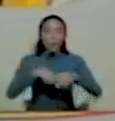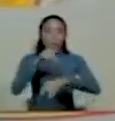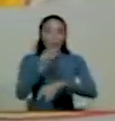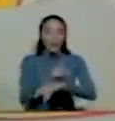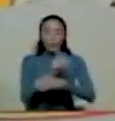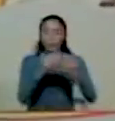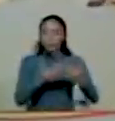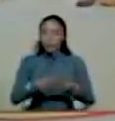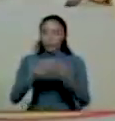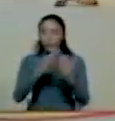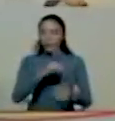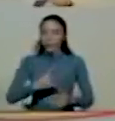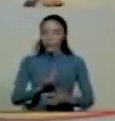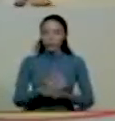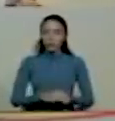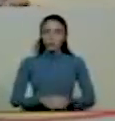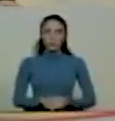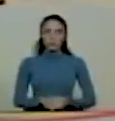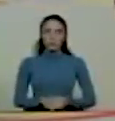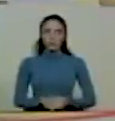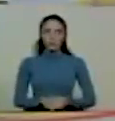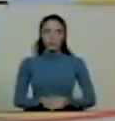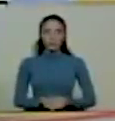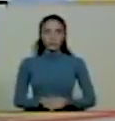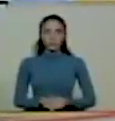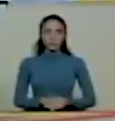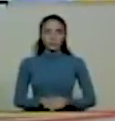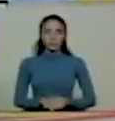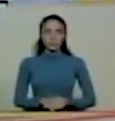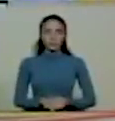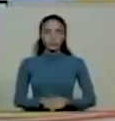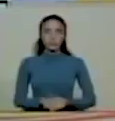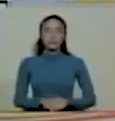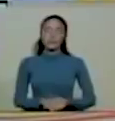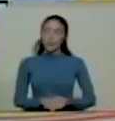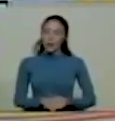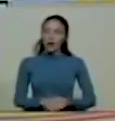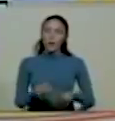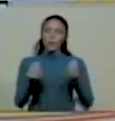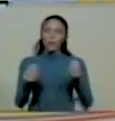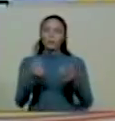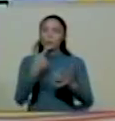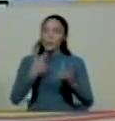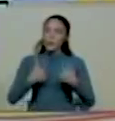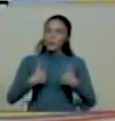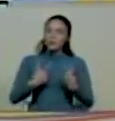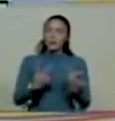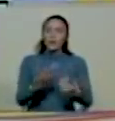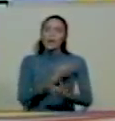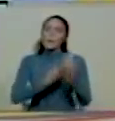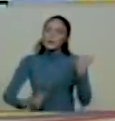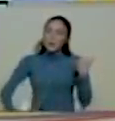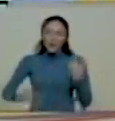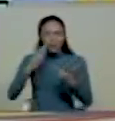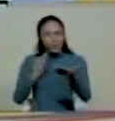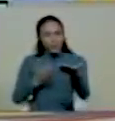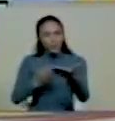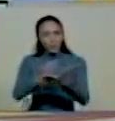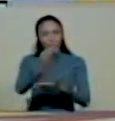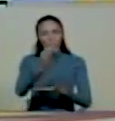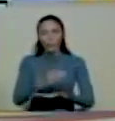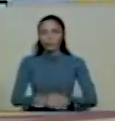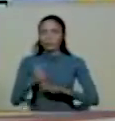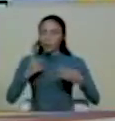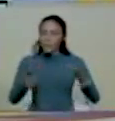Muchos de ustedes me dijeron, presidente, siga adelante, no se rinda. Y yo le digo a ustedes